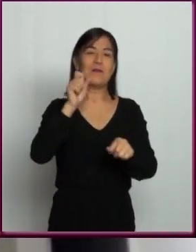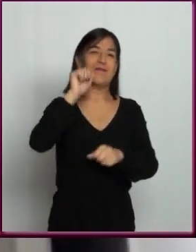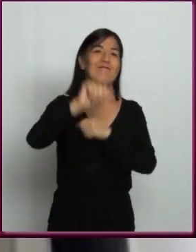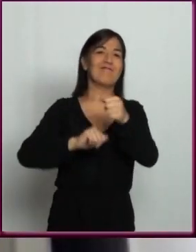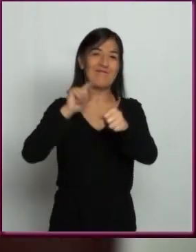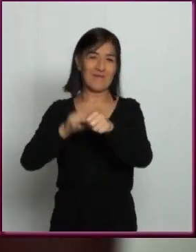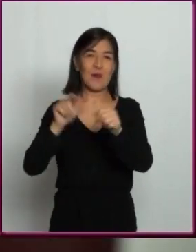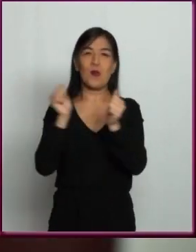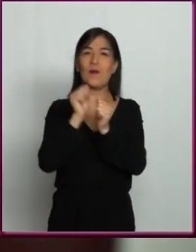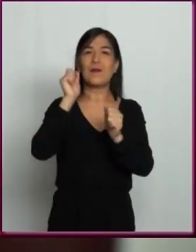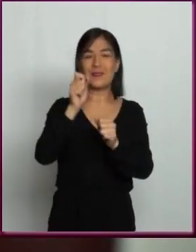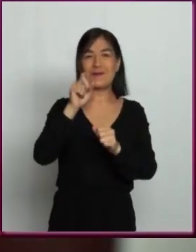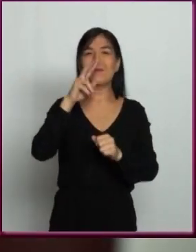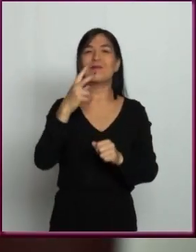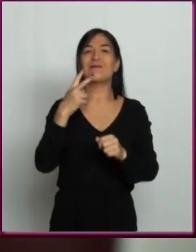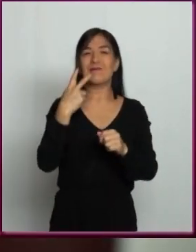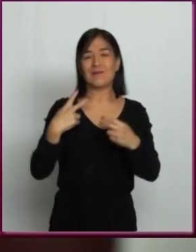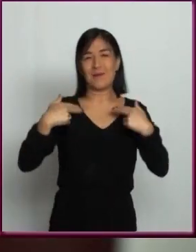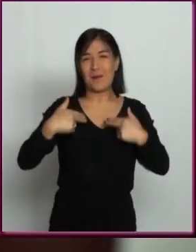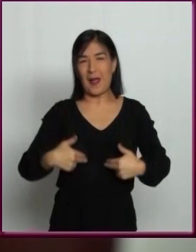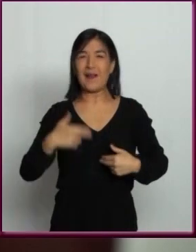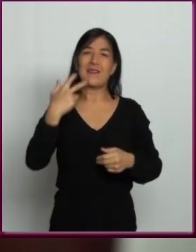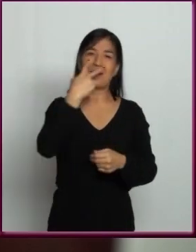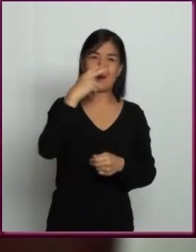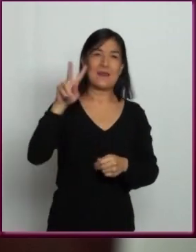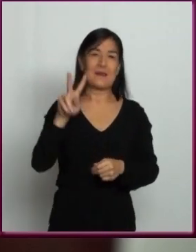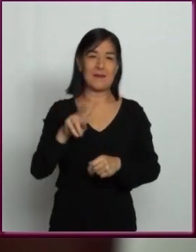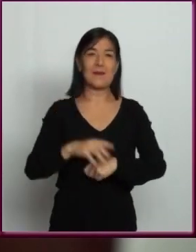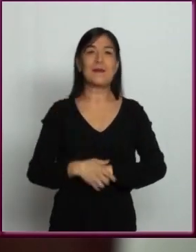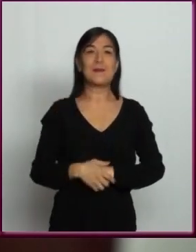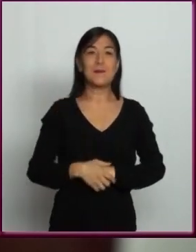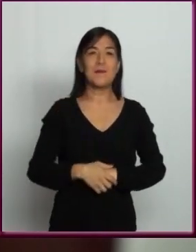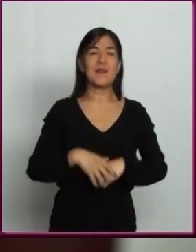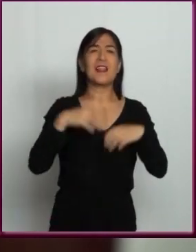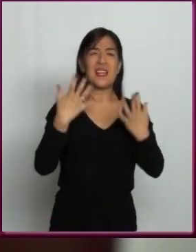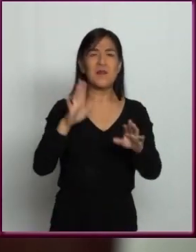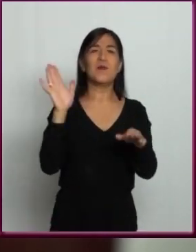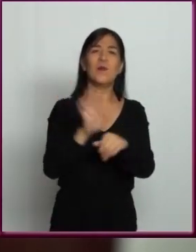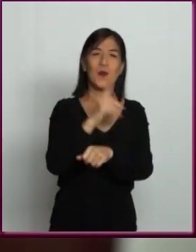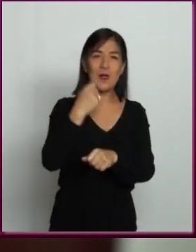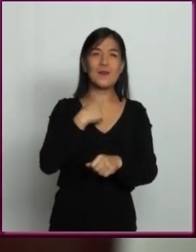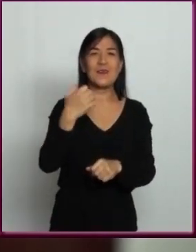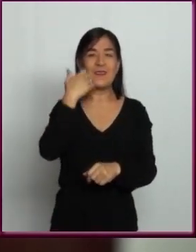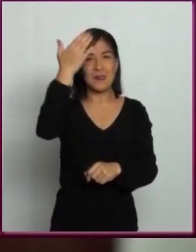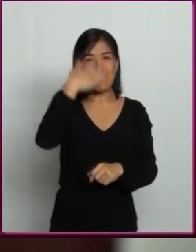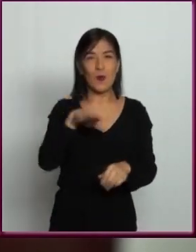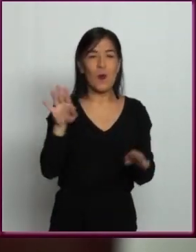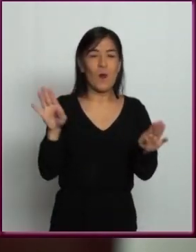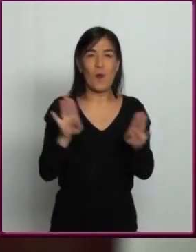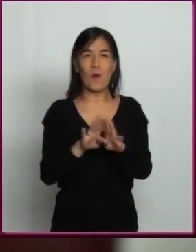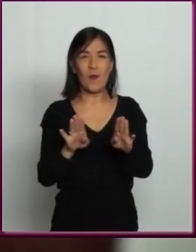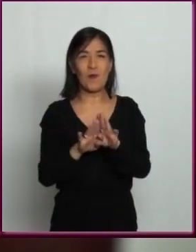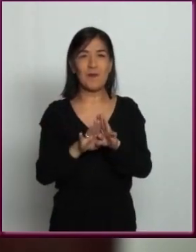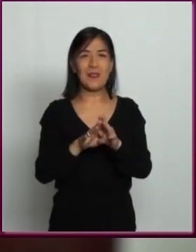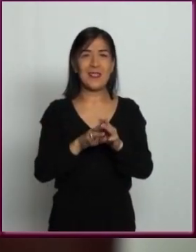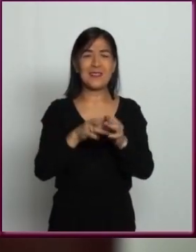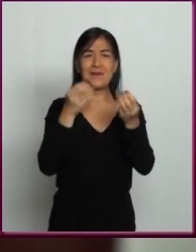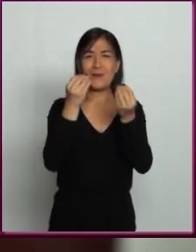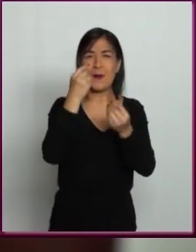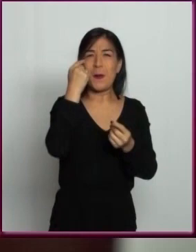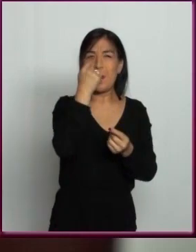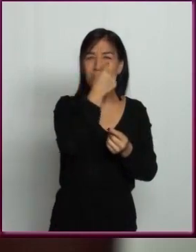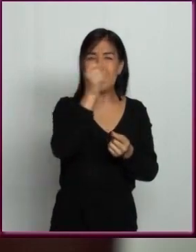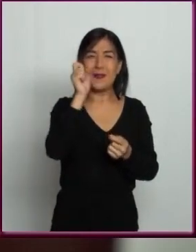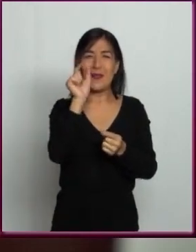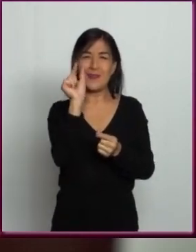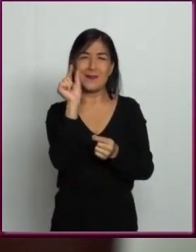vertebrados. Sí, y sobre todo, como que quisiera saber por qué es que tienen tantos ojitos, pues, o